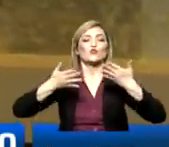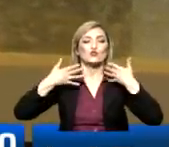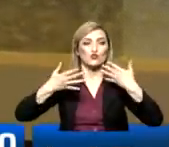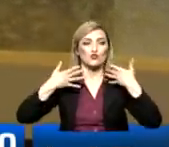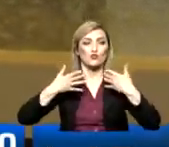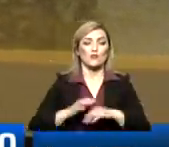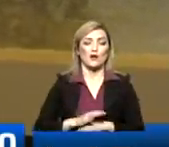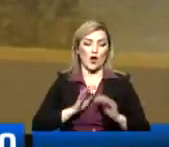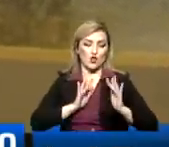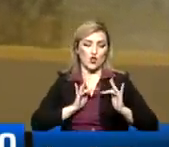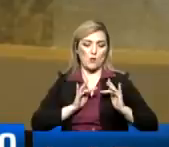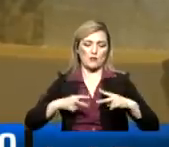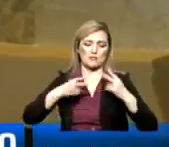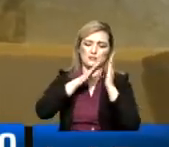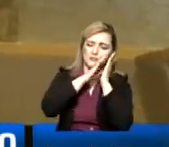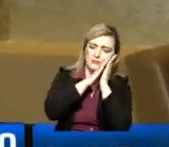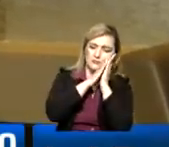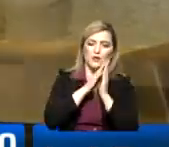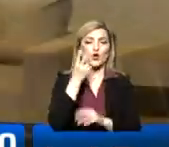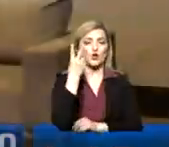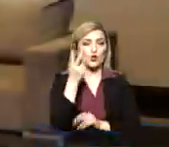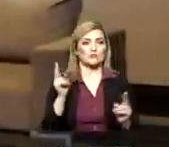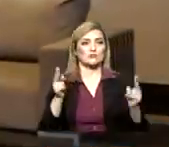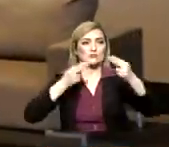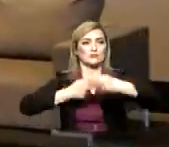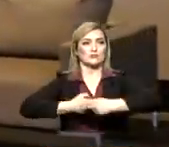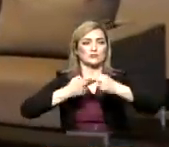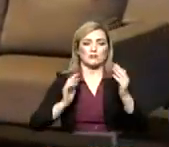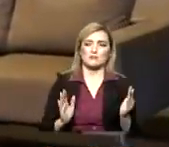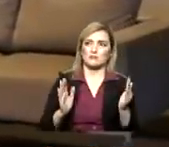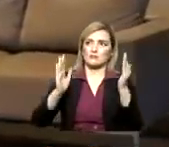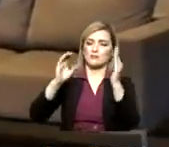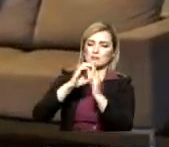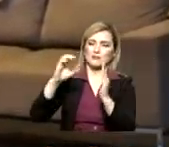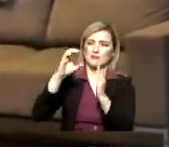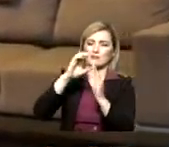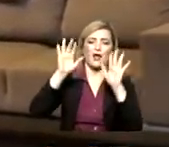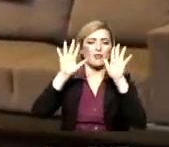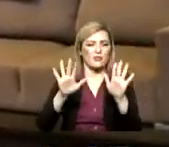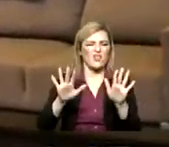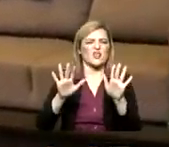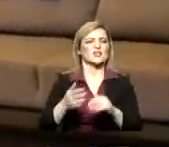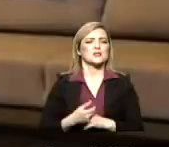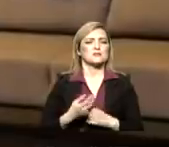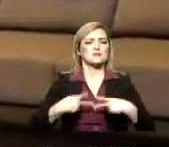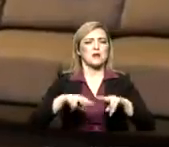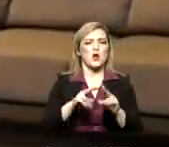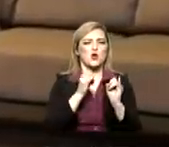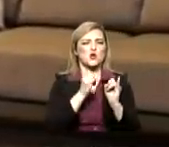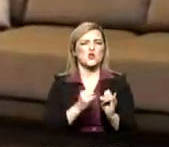donde según su novia vivían. Se trata de dos departamentos en el piso 10 del edificio Cuo, valorado cada uno